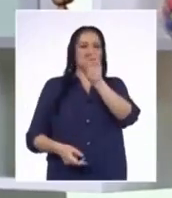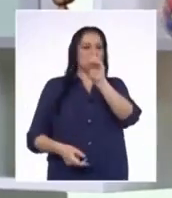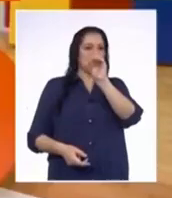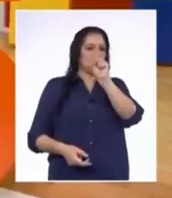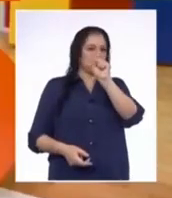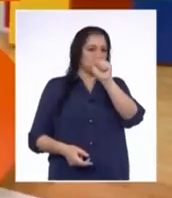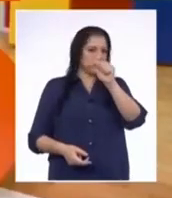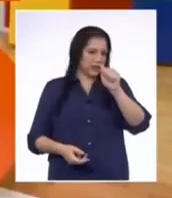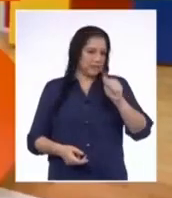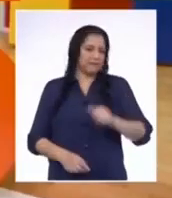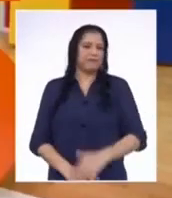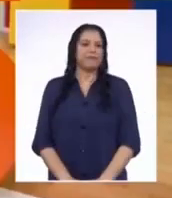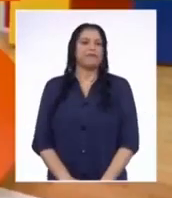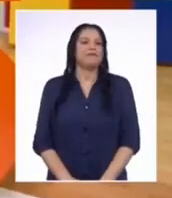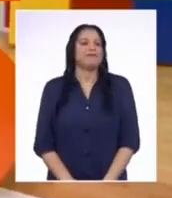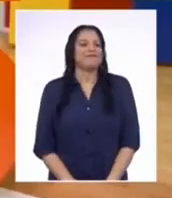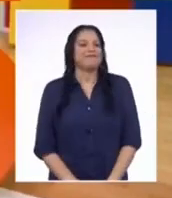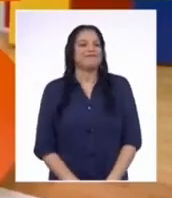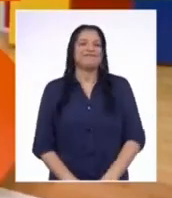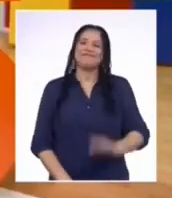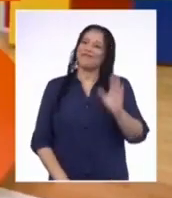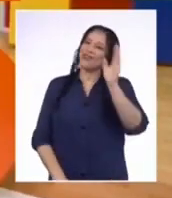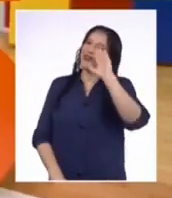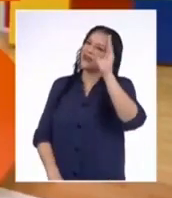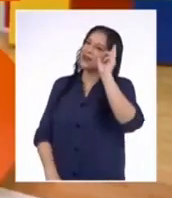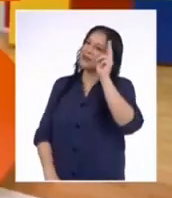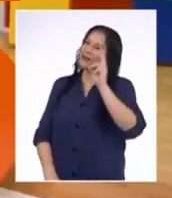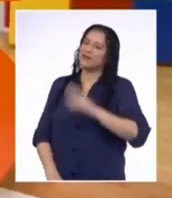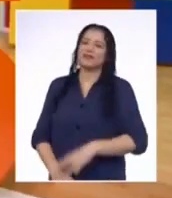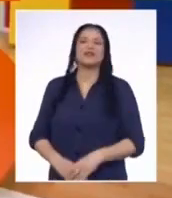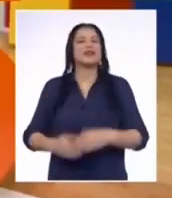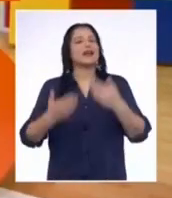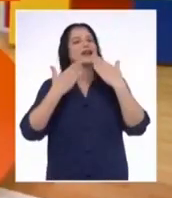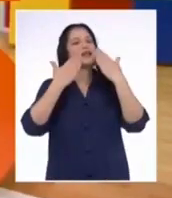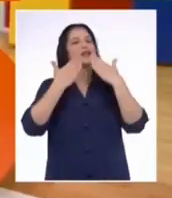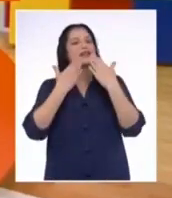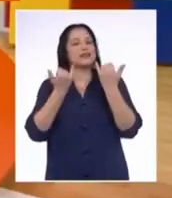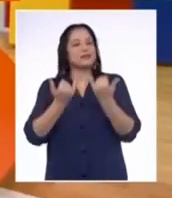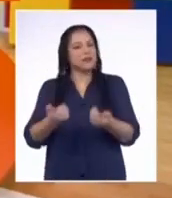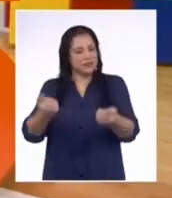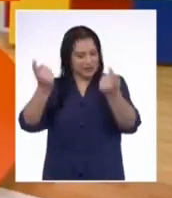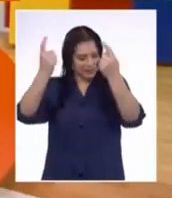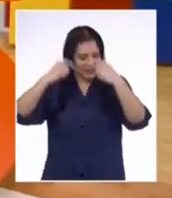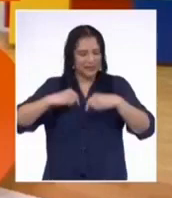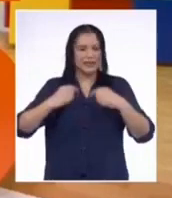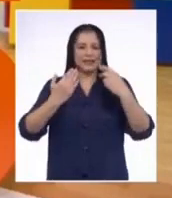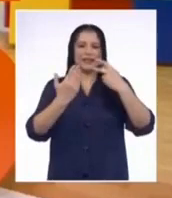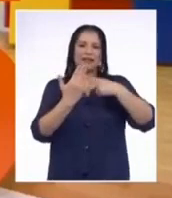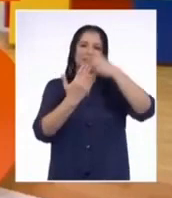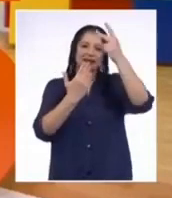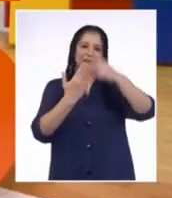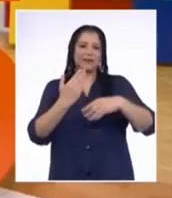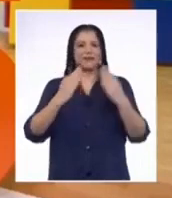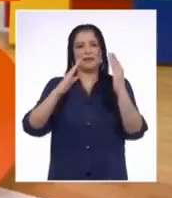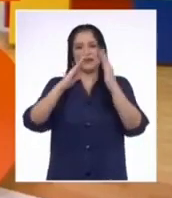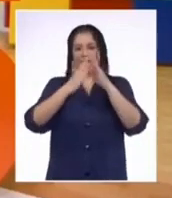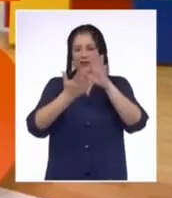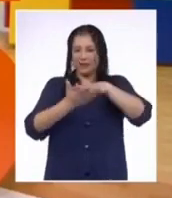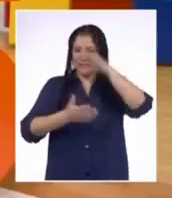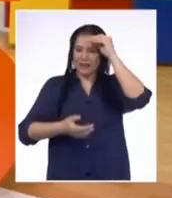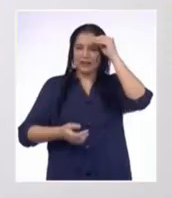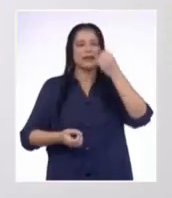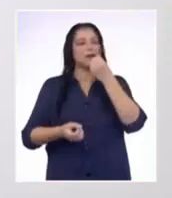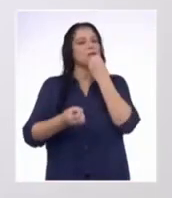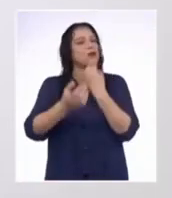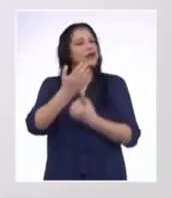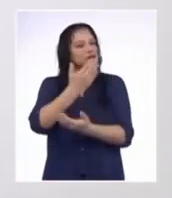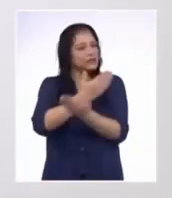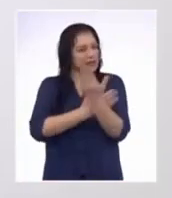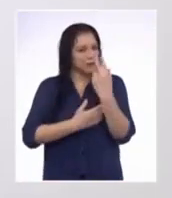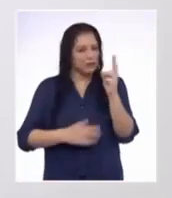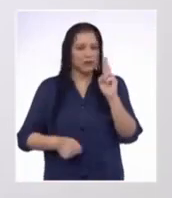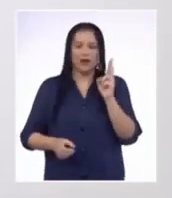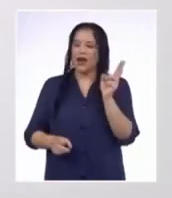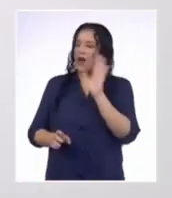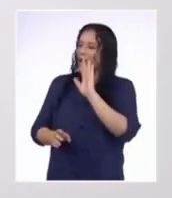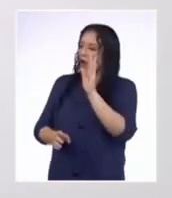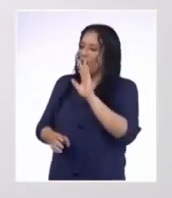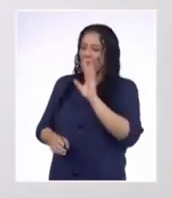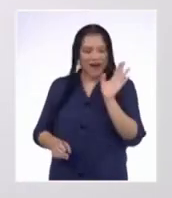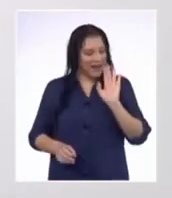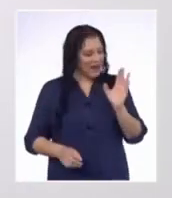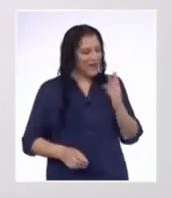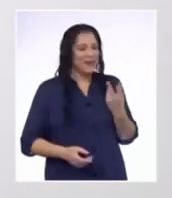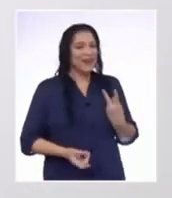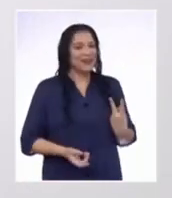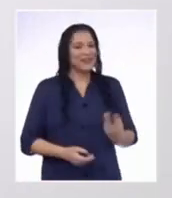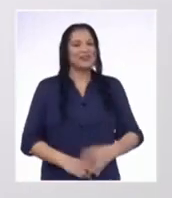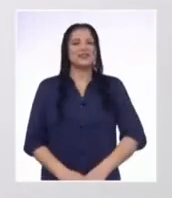Ortiz. Hola, profesora. Gracias por estar aquí en Aprendo en Casa. Buenos días, profesora. ¿Qué tal, Miluska? ¿Qué